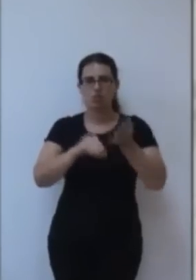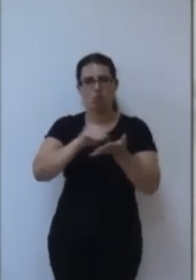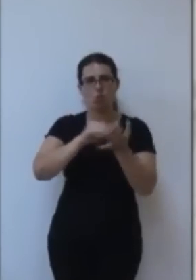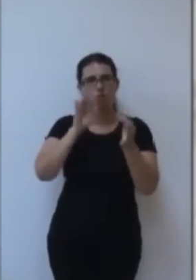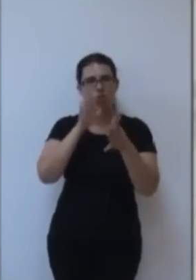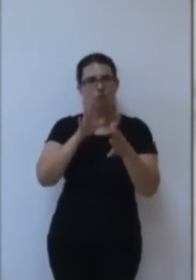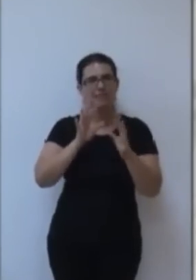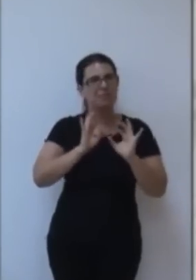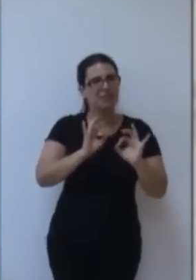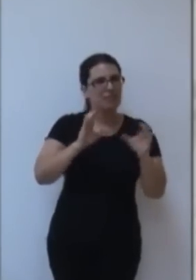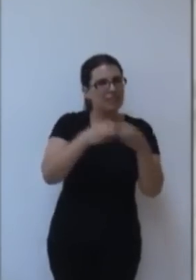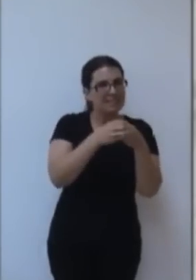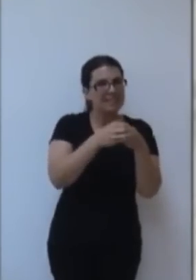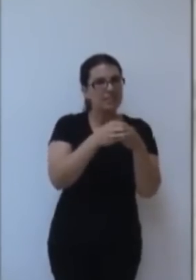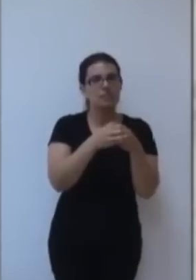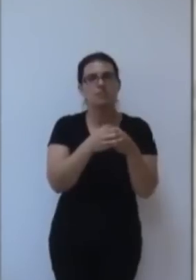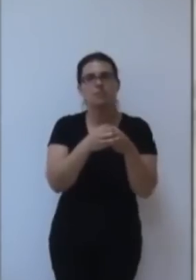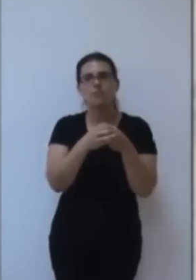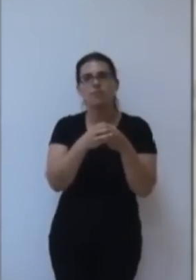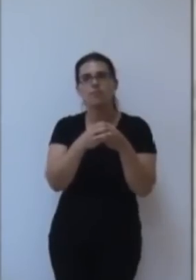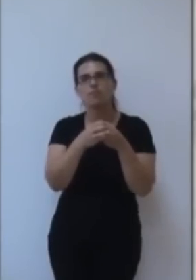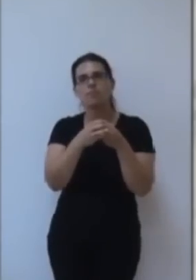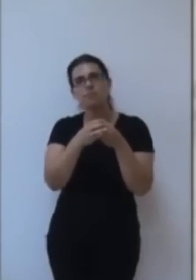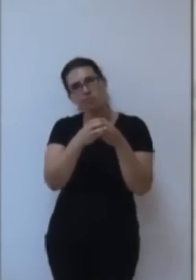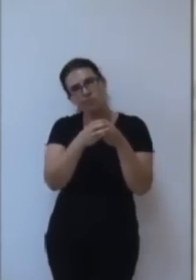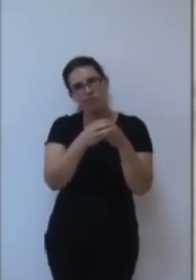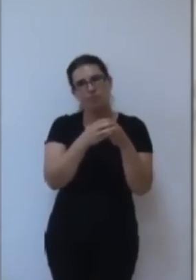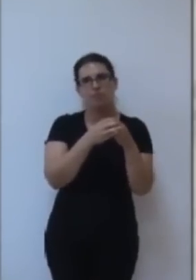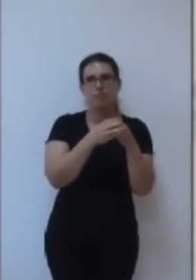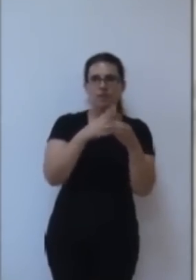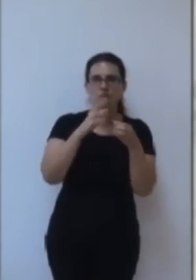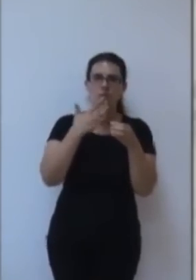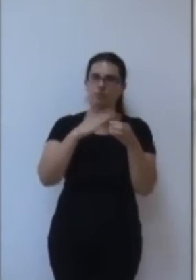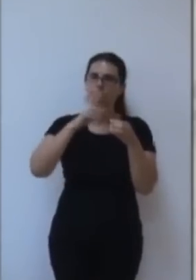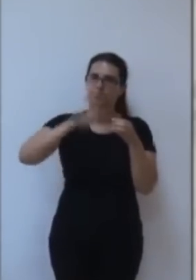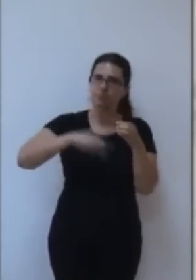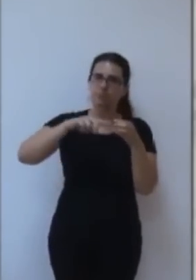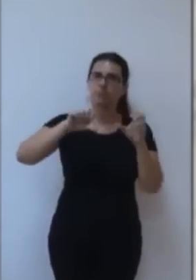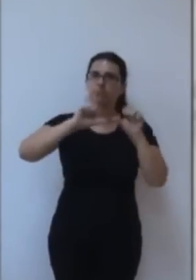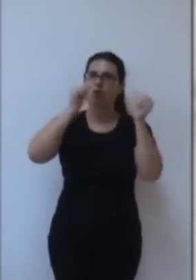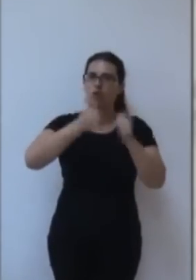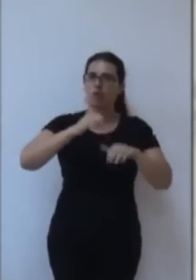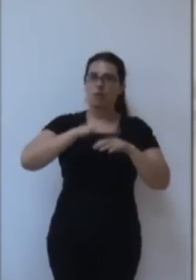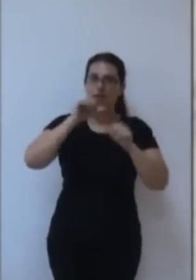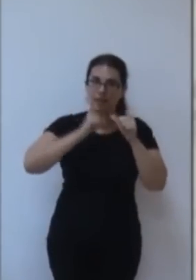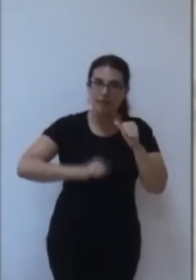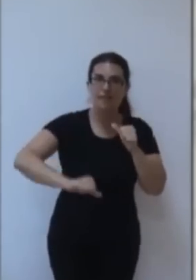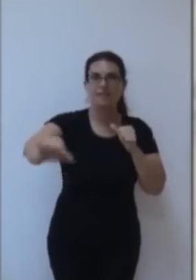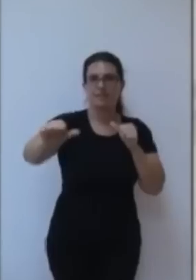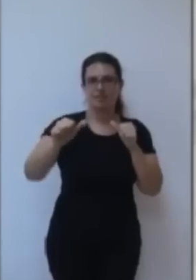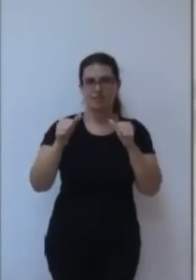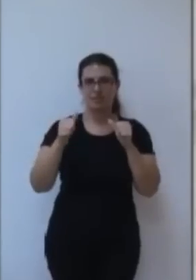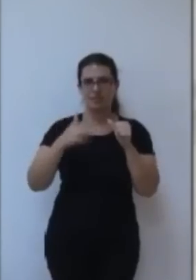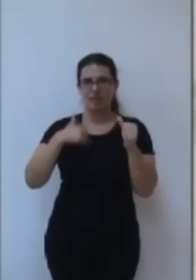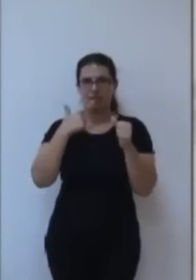sean específicas sirven de modelo para la siguiente solución, que quizás